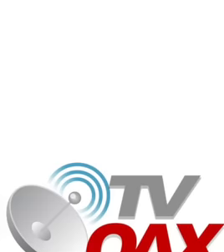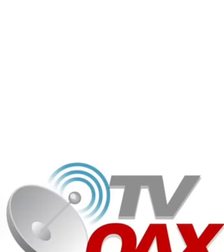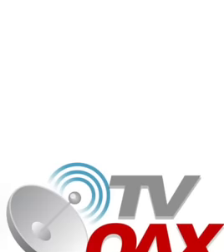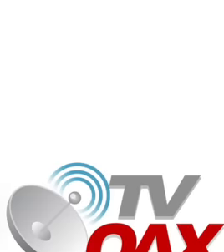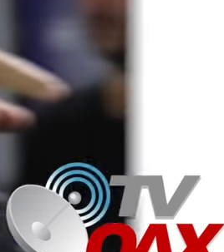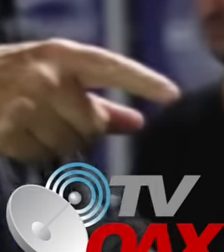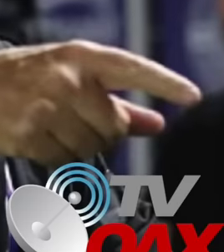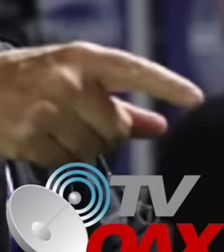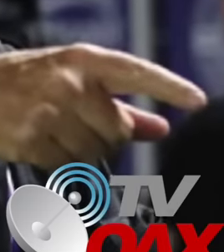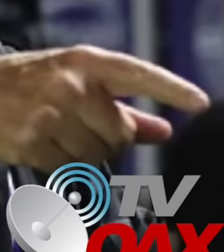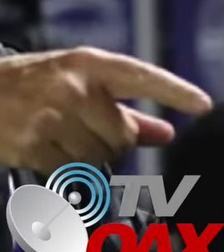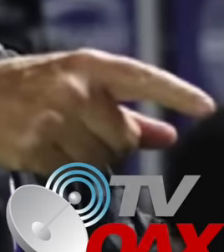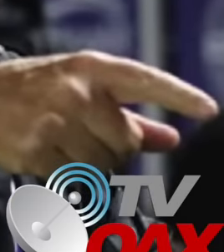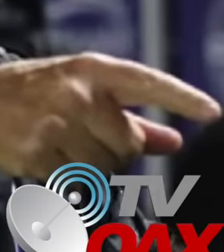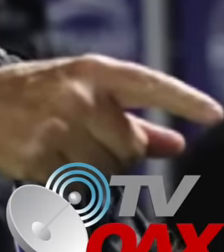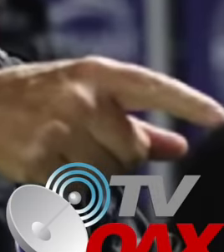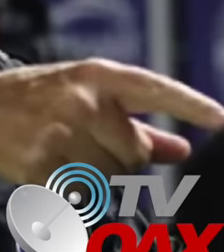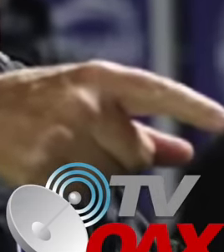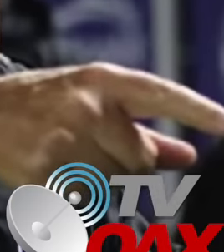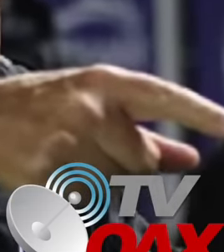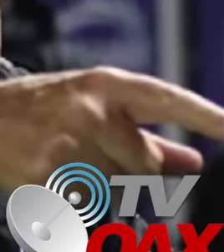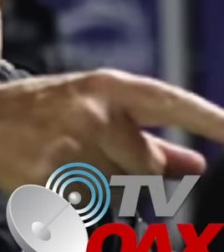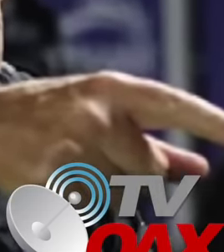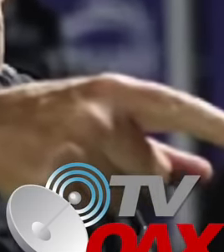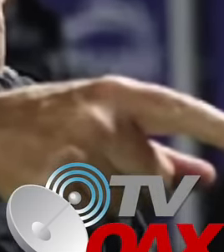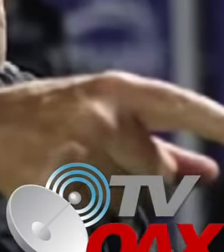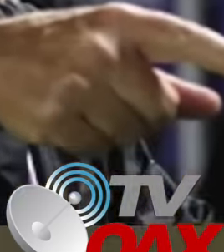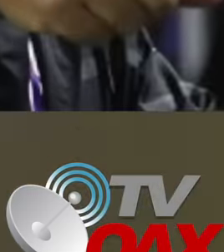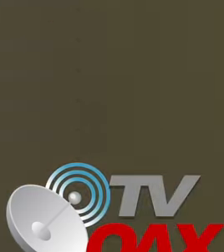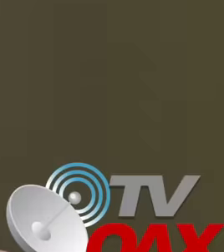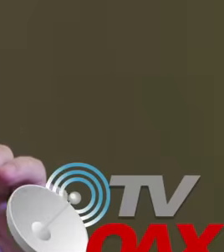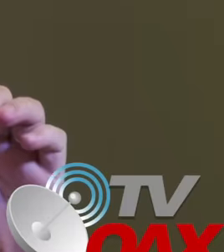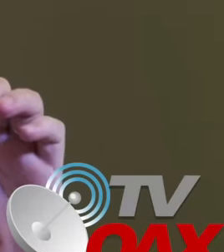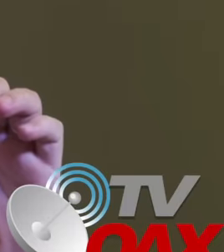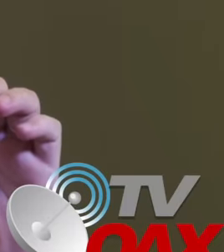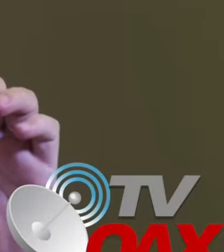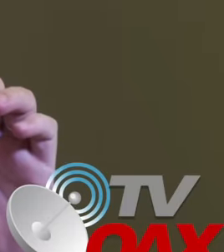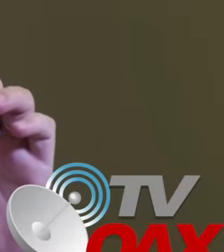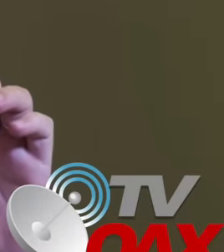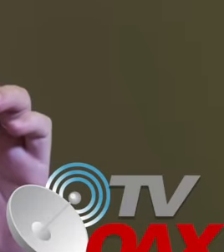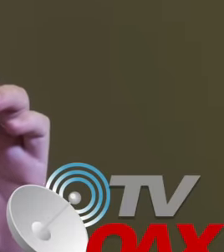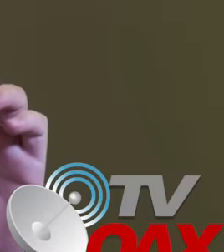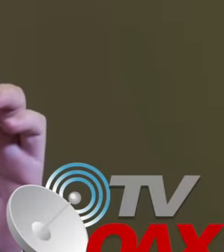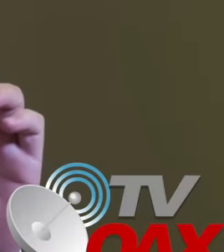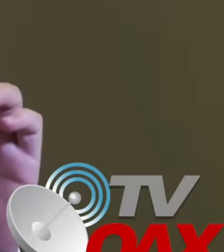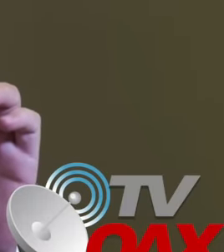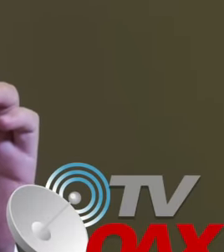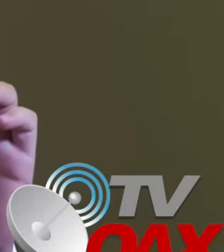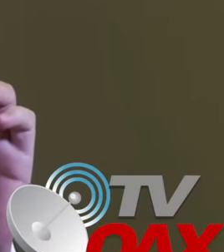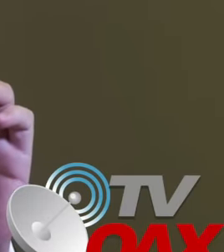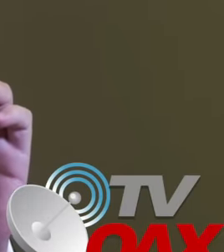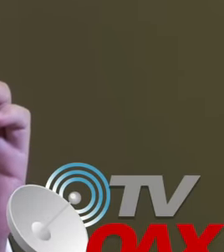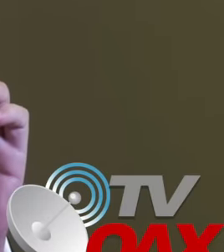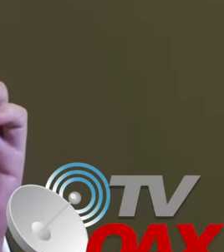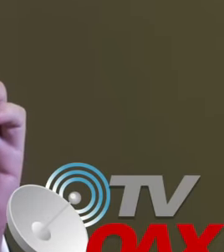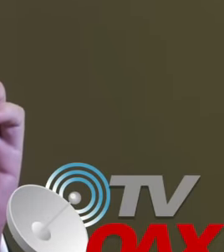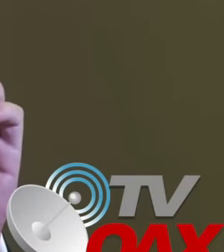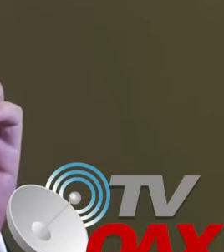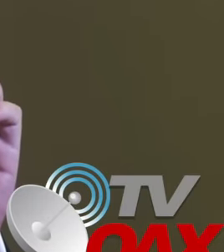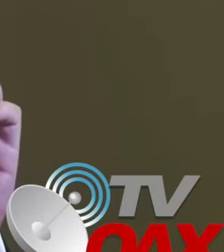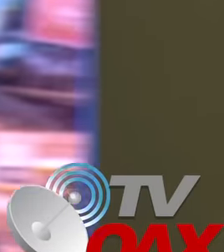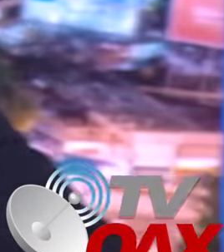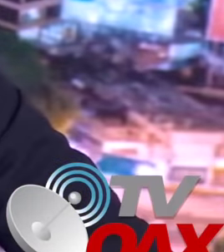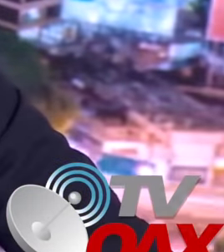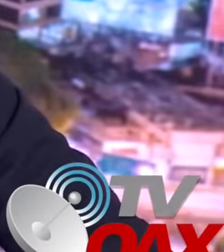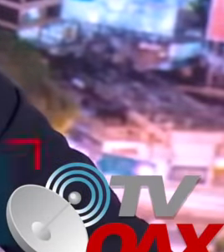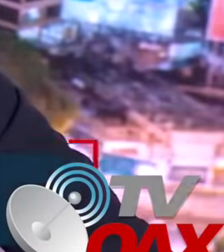mexicanos. Esto ha ocasionado un enojo profundo del empresario Ricardo Salinas Pliego y todos sus conductores de TV Azteca